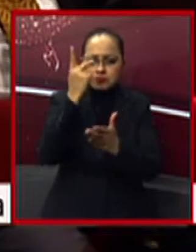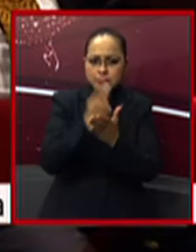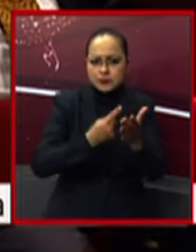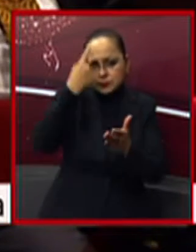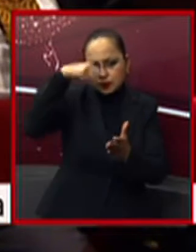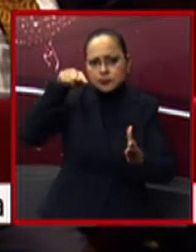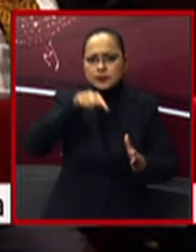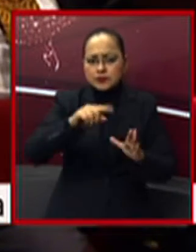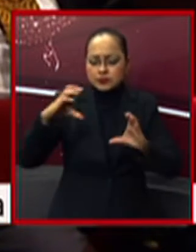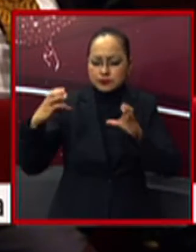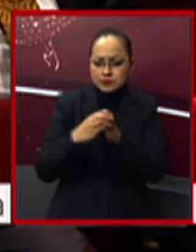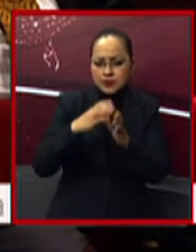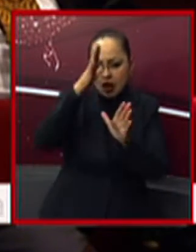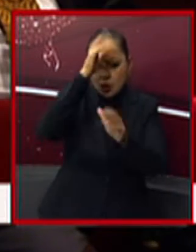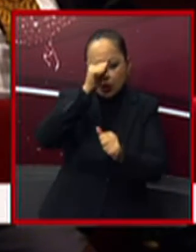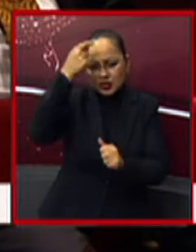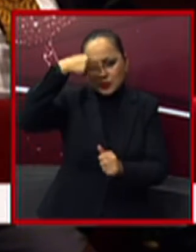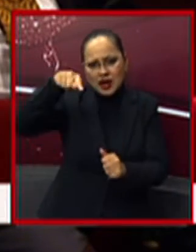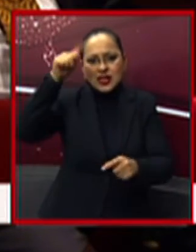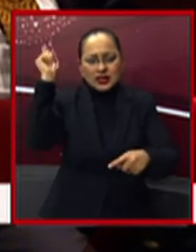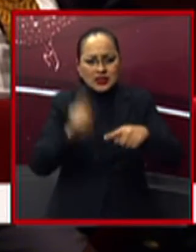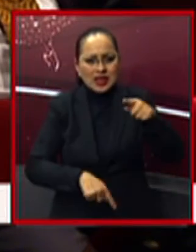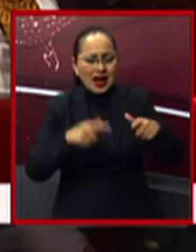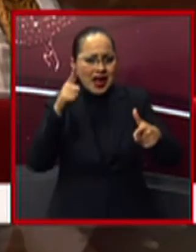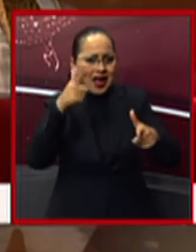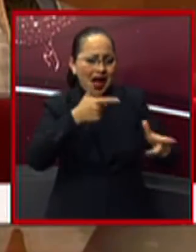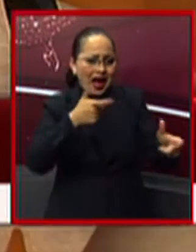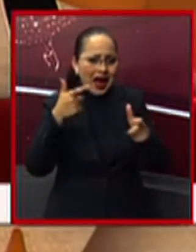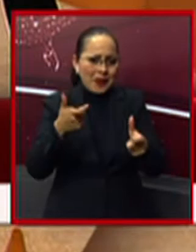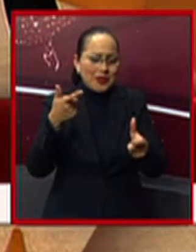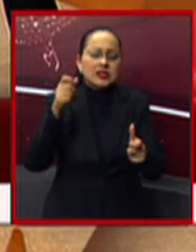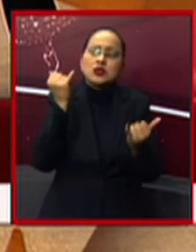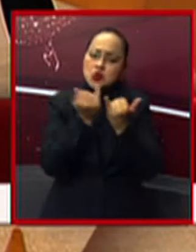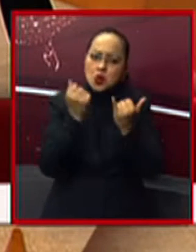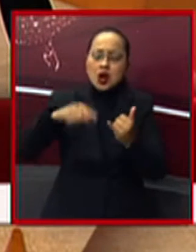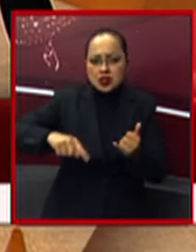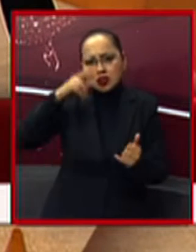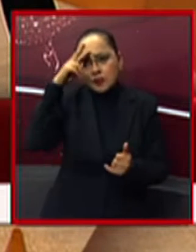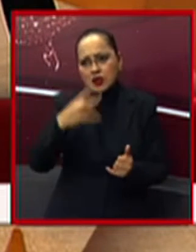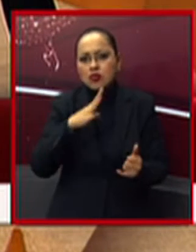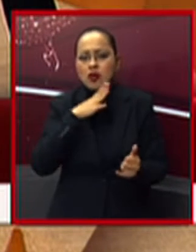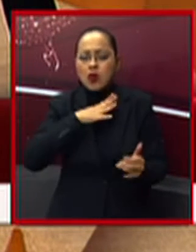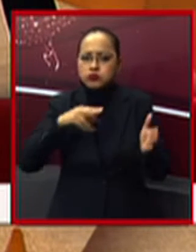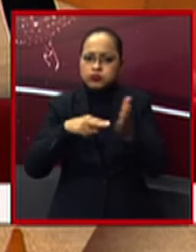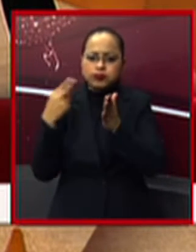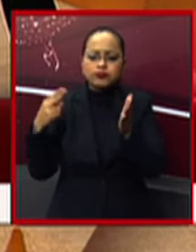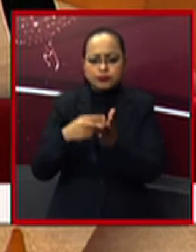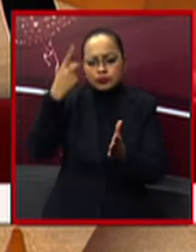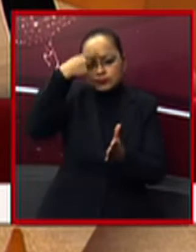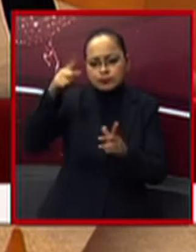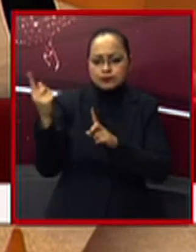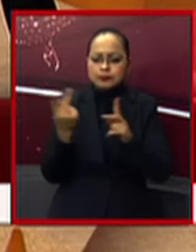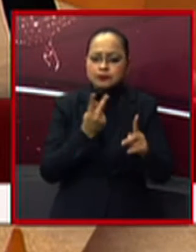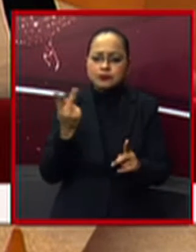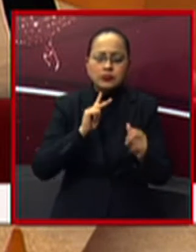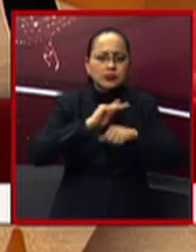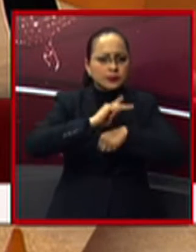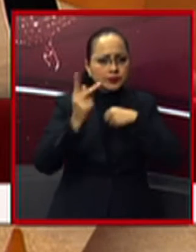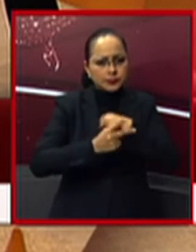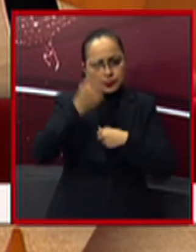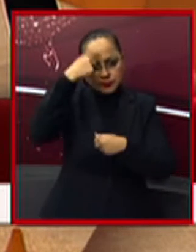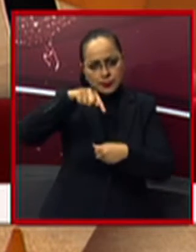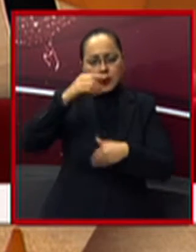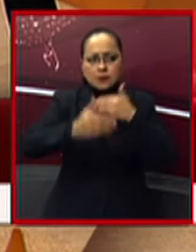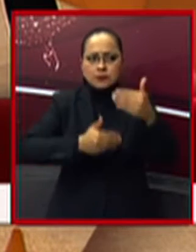un tratado de armas con México, que es el primer tratado global para poder regular la